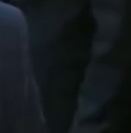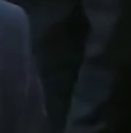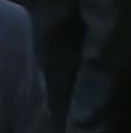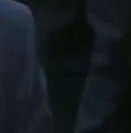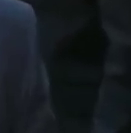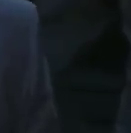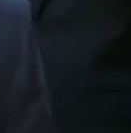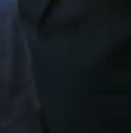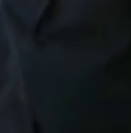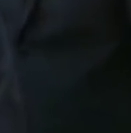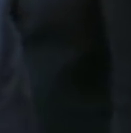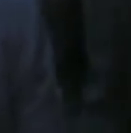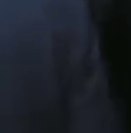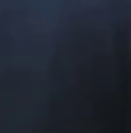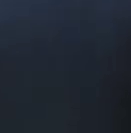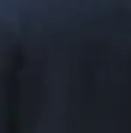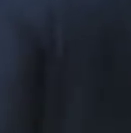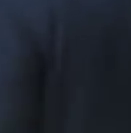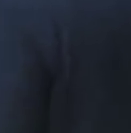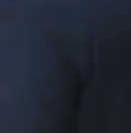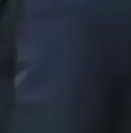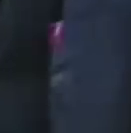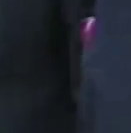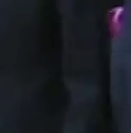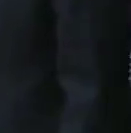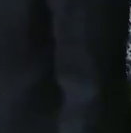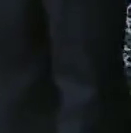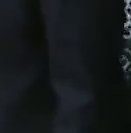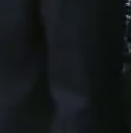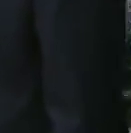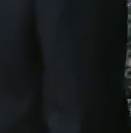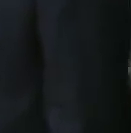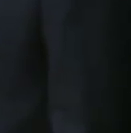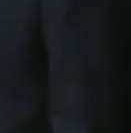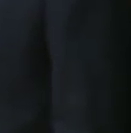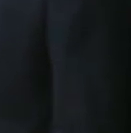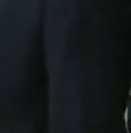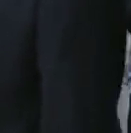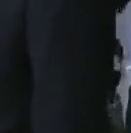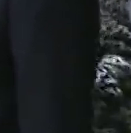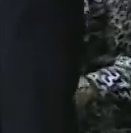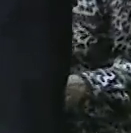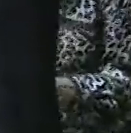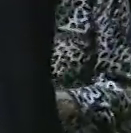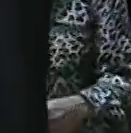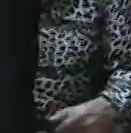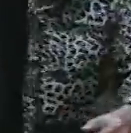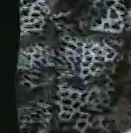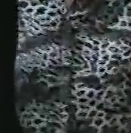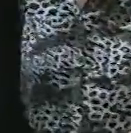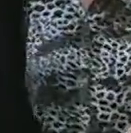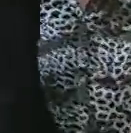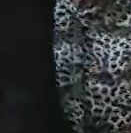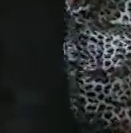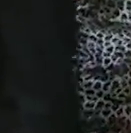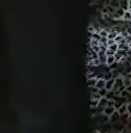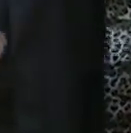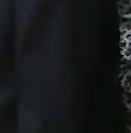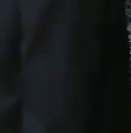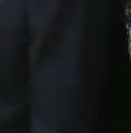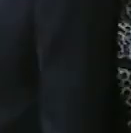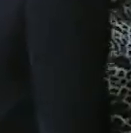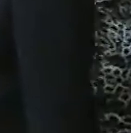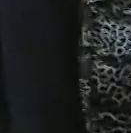desacato que desconoce el mecanismo financiero de la criptomoneda creada por el primer mandatario nacional,